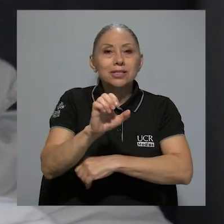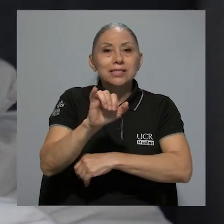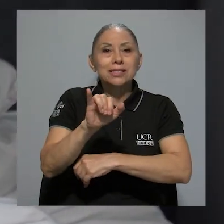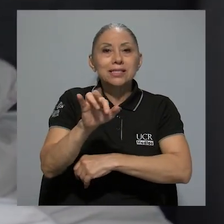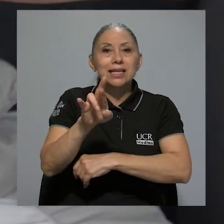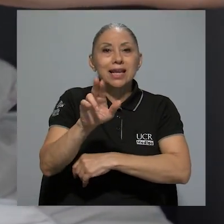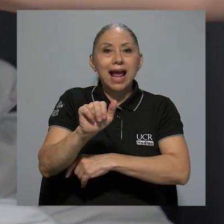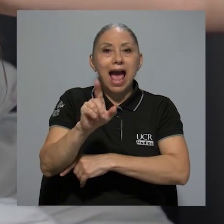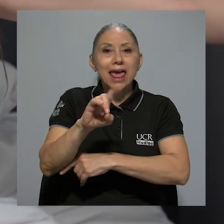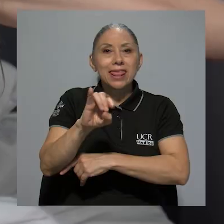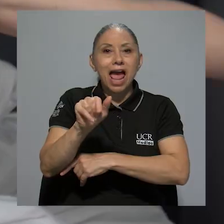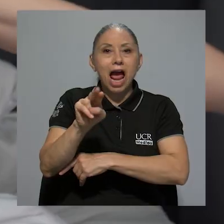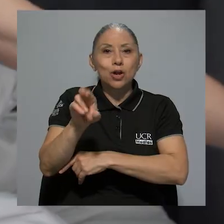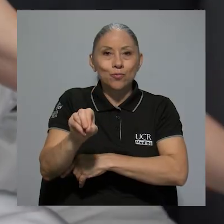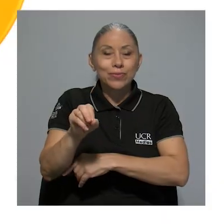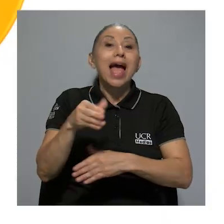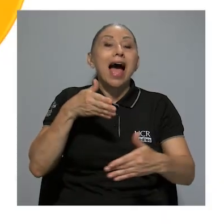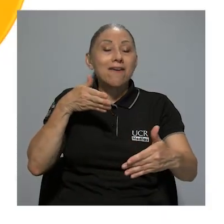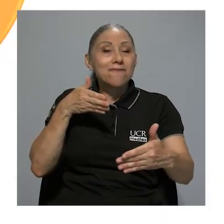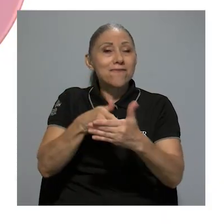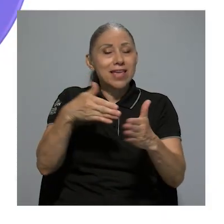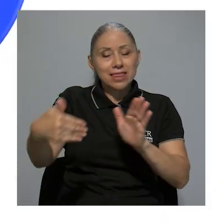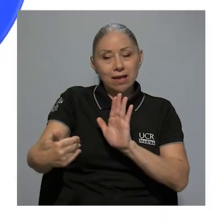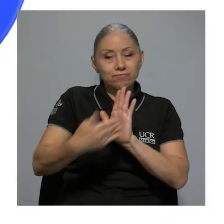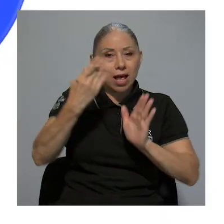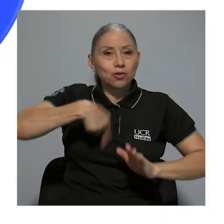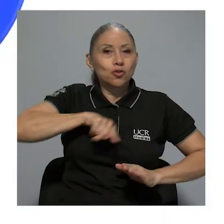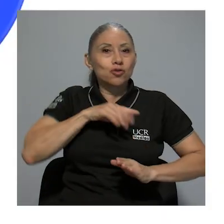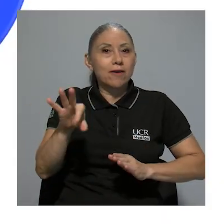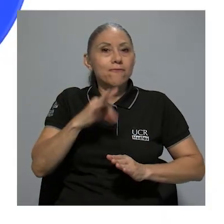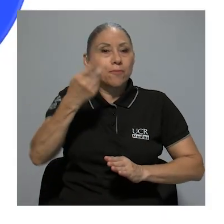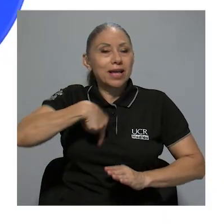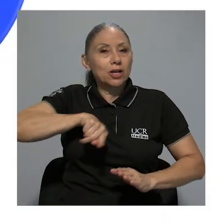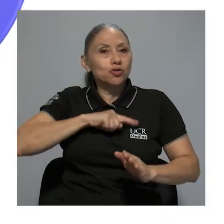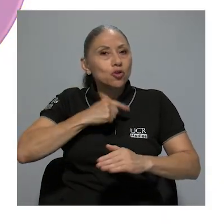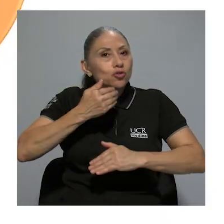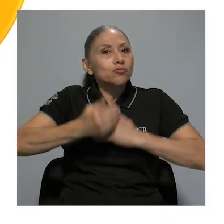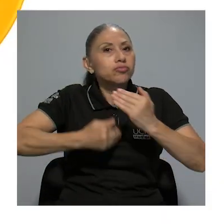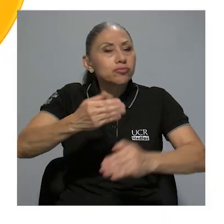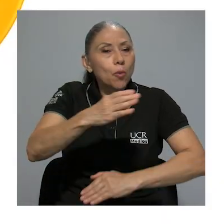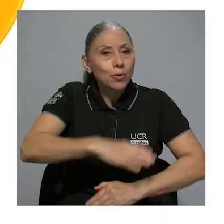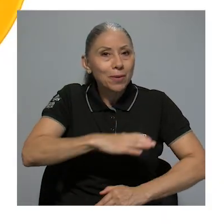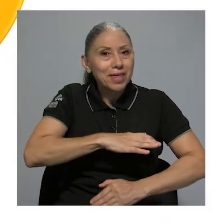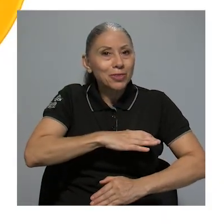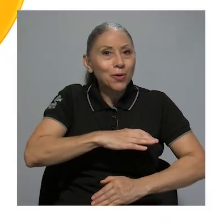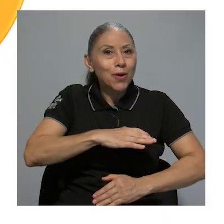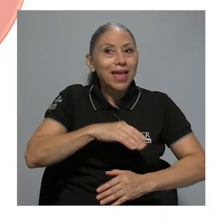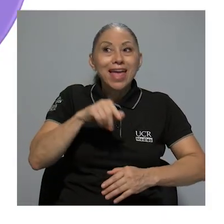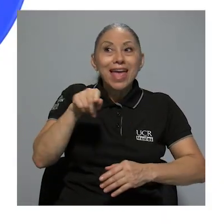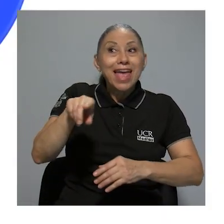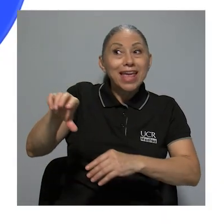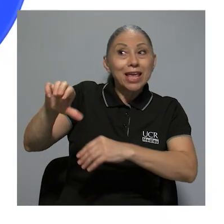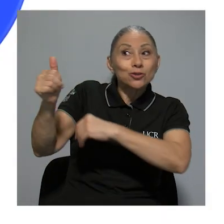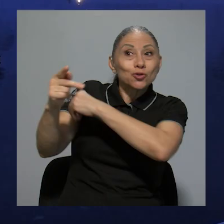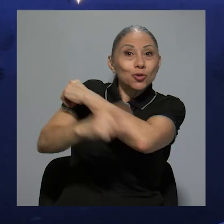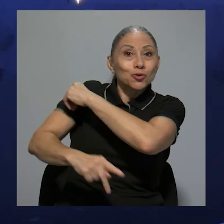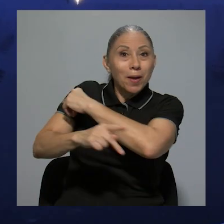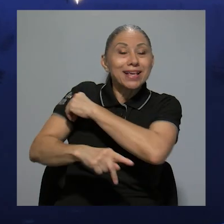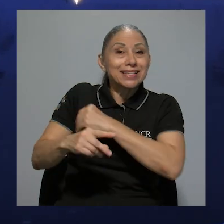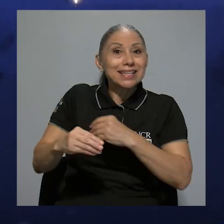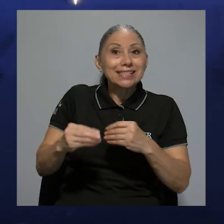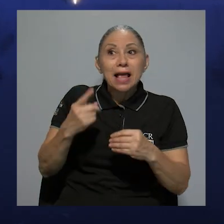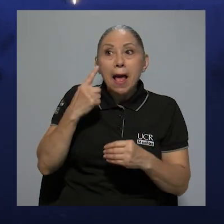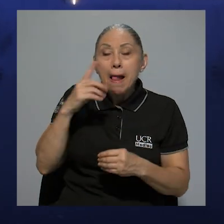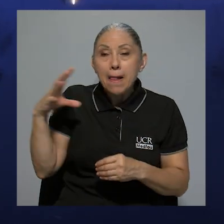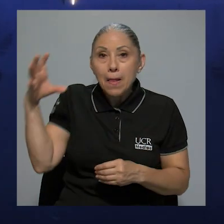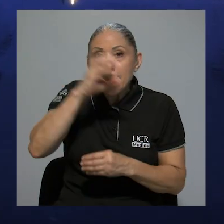nos desarrollamos o nos movemos, nuestro comportamiento. En estos países tal vez es más notorio porque tenemos días en donde hay muy poca luz. Digamos,